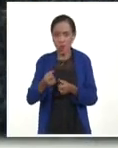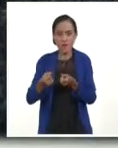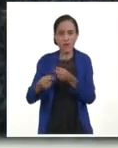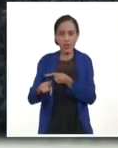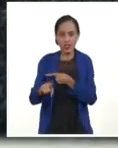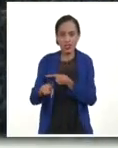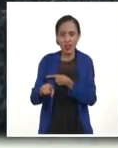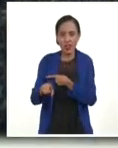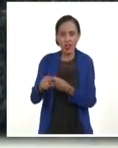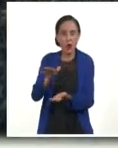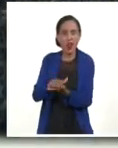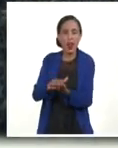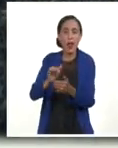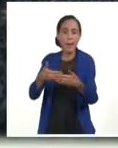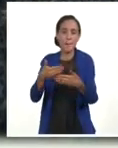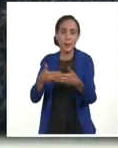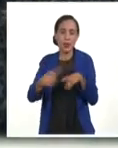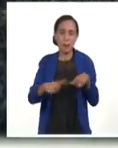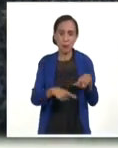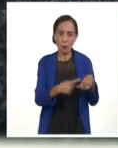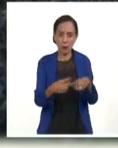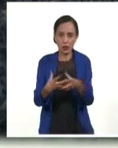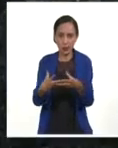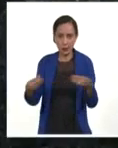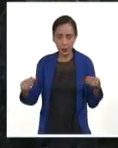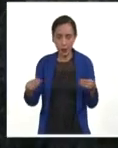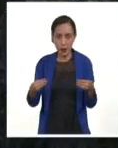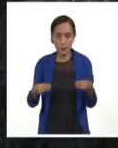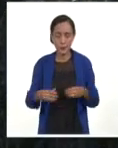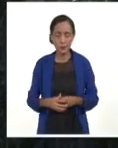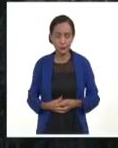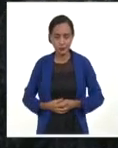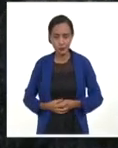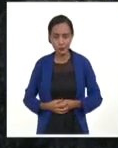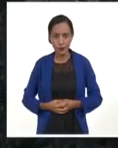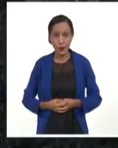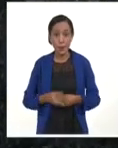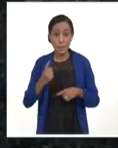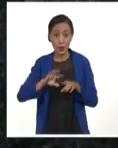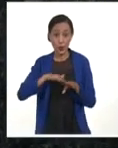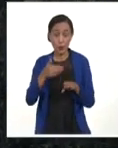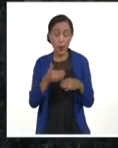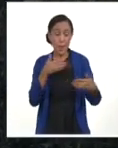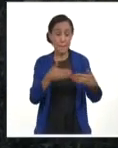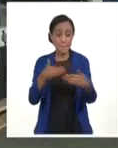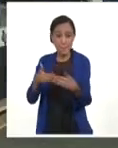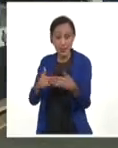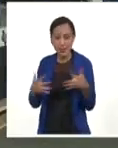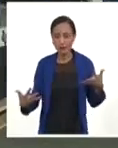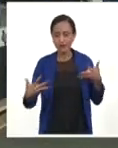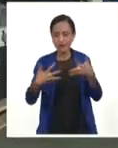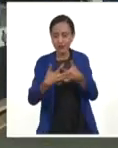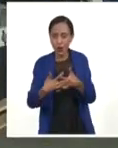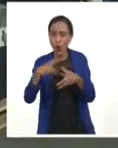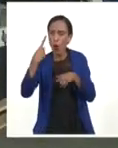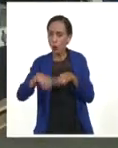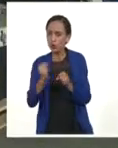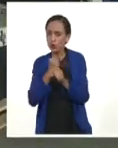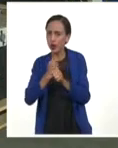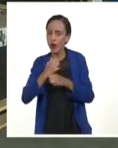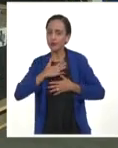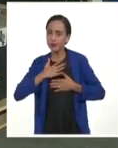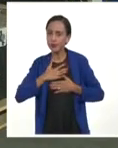residuo a la empresa de materias primas. A partir de un encadenamiento productivo con una forma de gestión estatal, hemos convertido